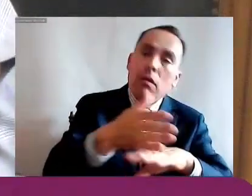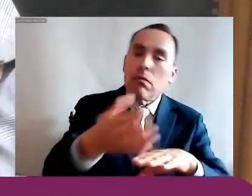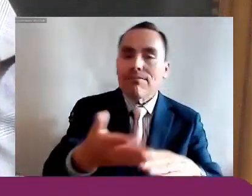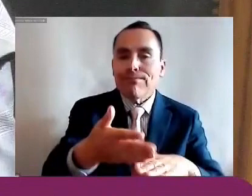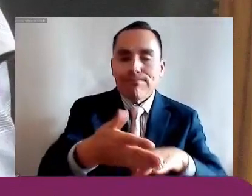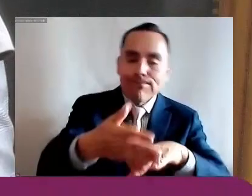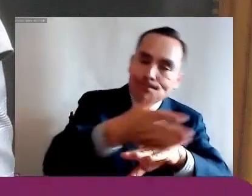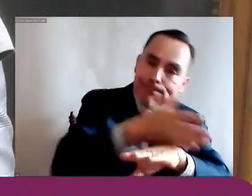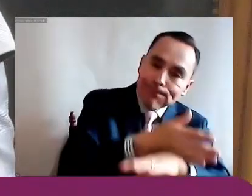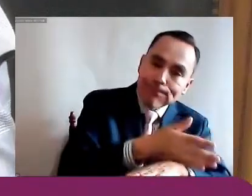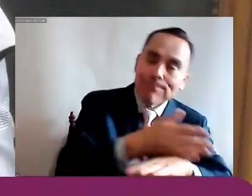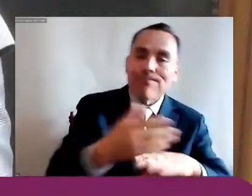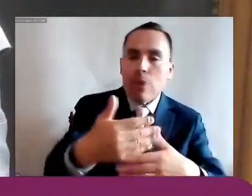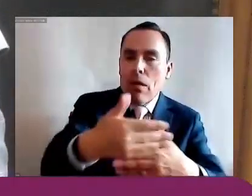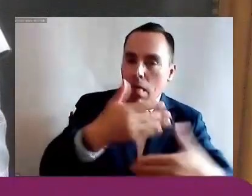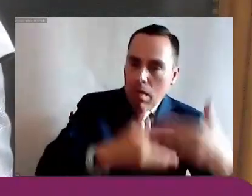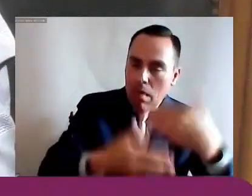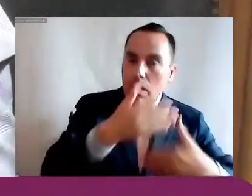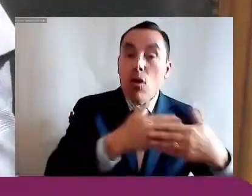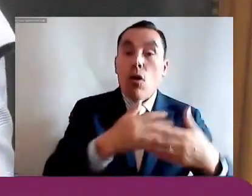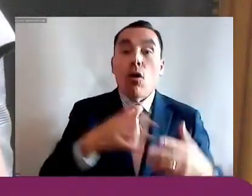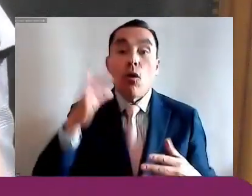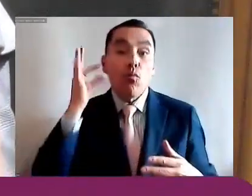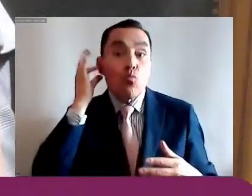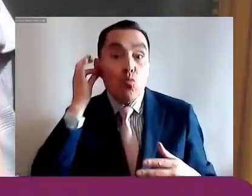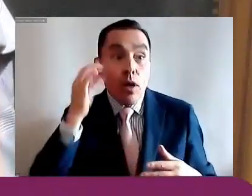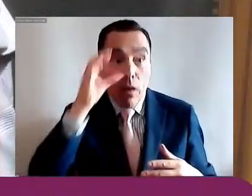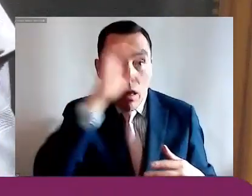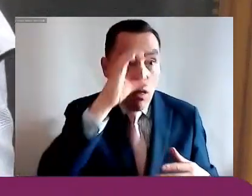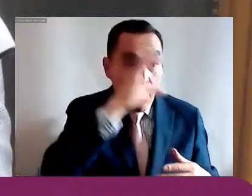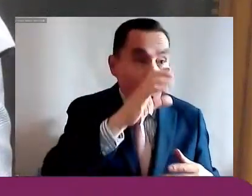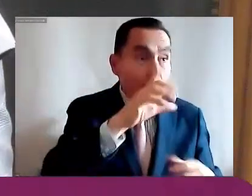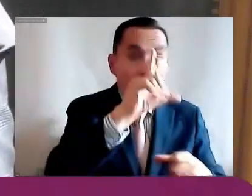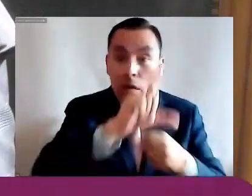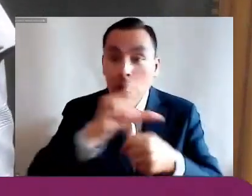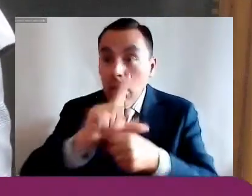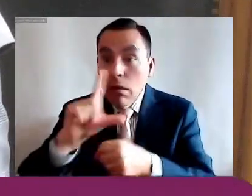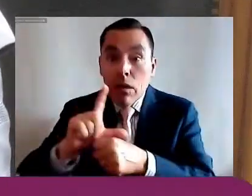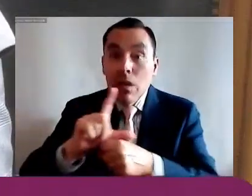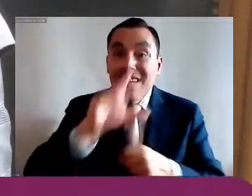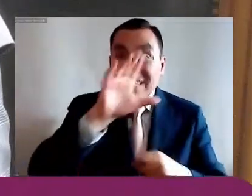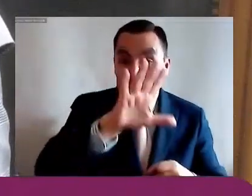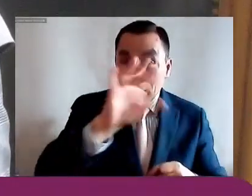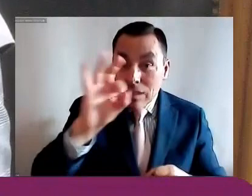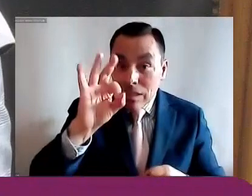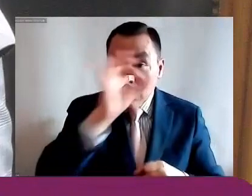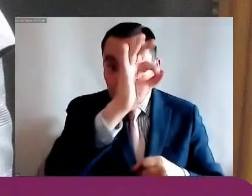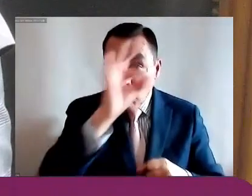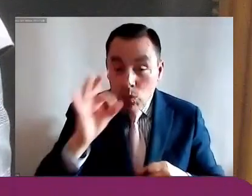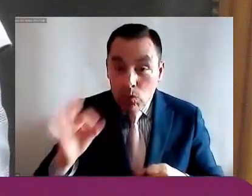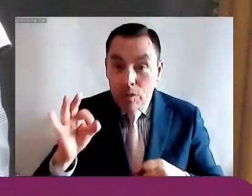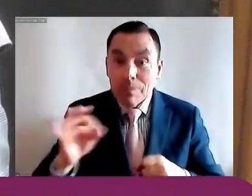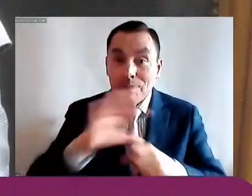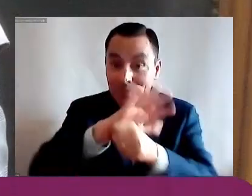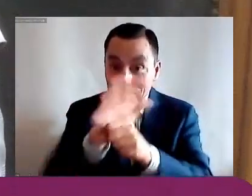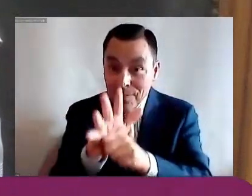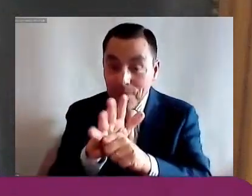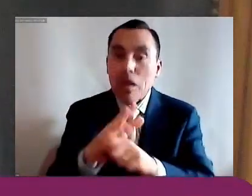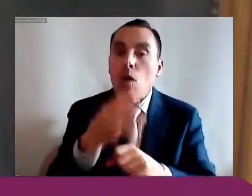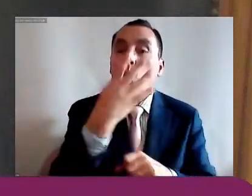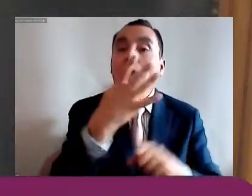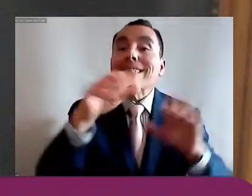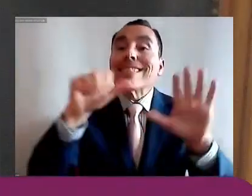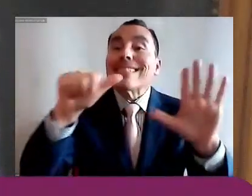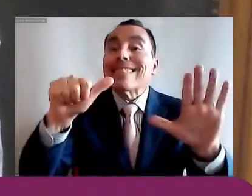sea trabajando o buscando empleo. Cayó desde un 53% antes de la crisis a un 46% en marzo